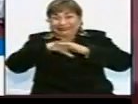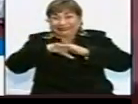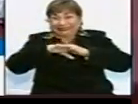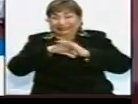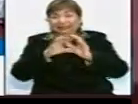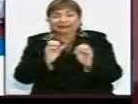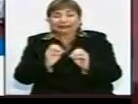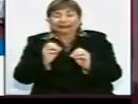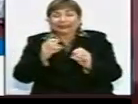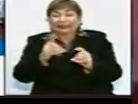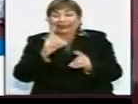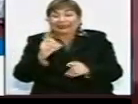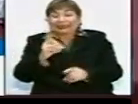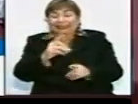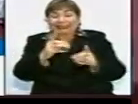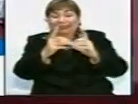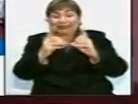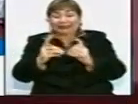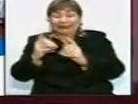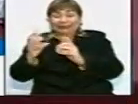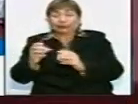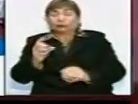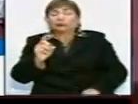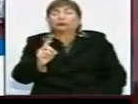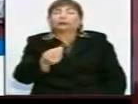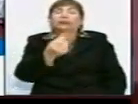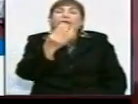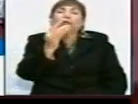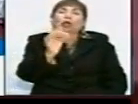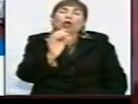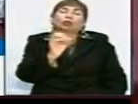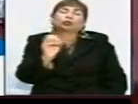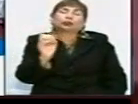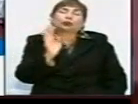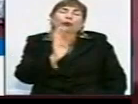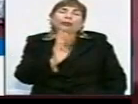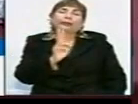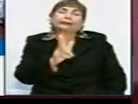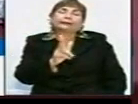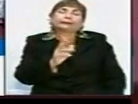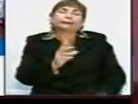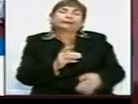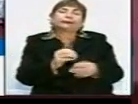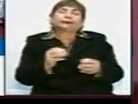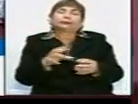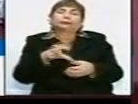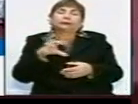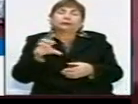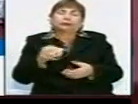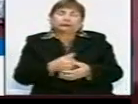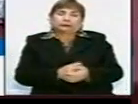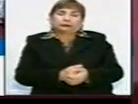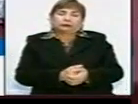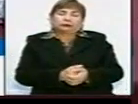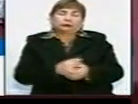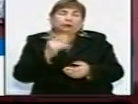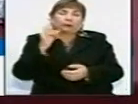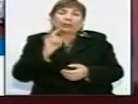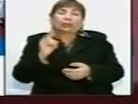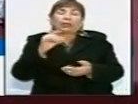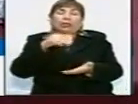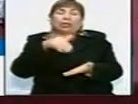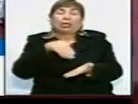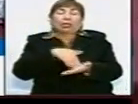distrito lo que sucede que son 1843 distritos nosotros hemos alineado centro operación a emergencia